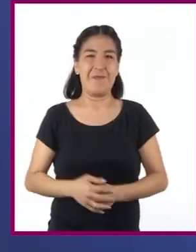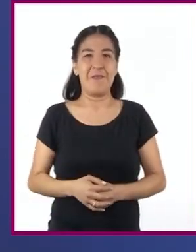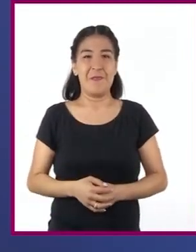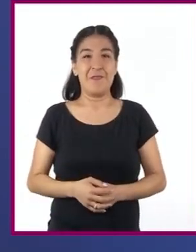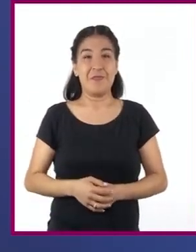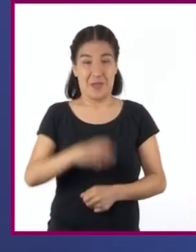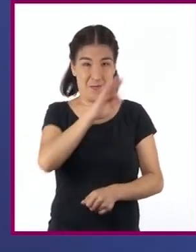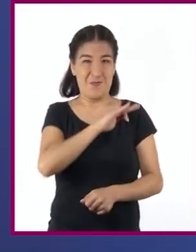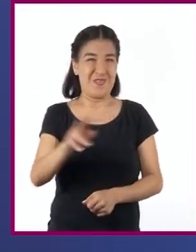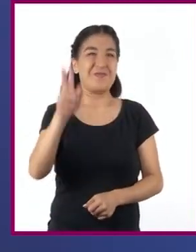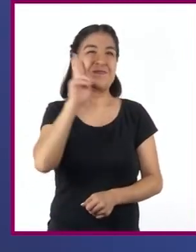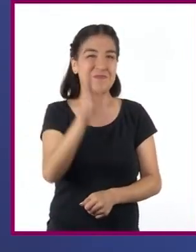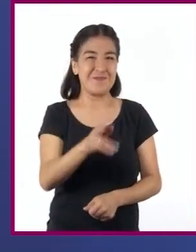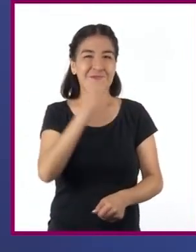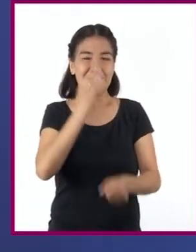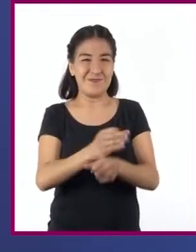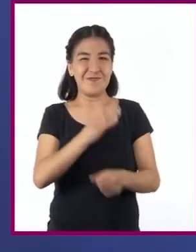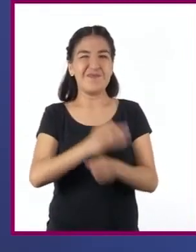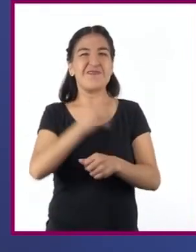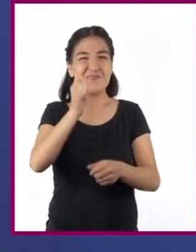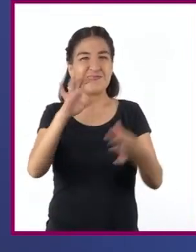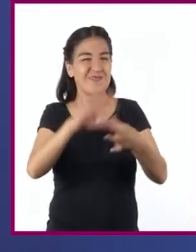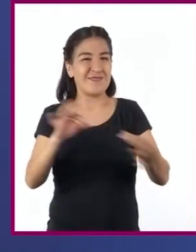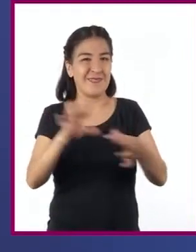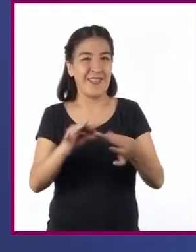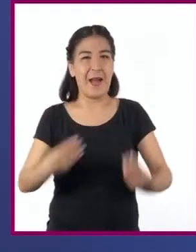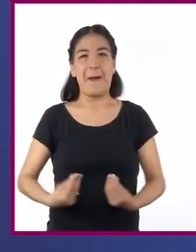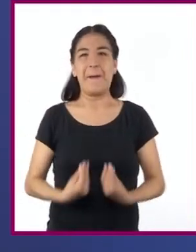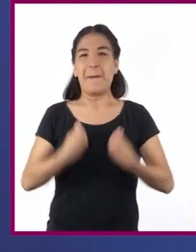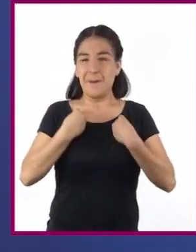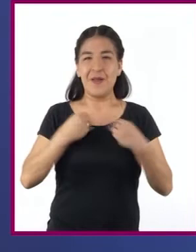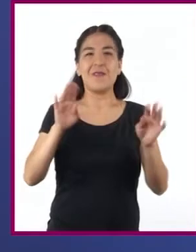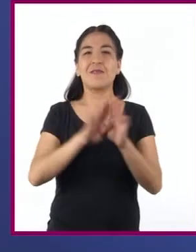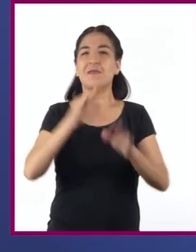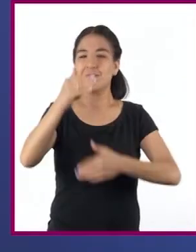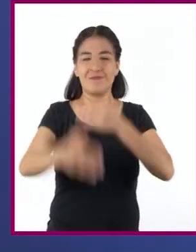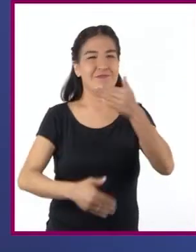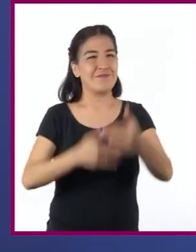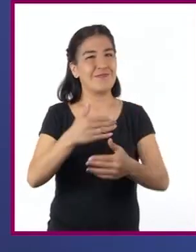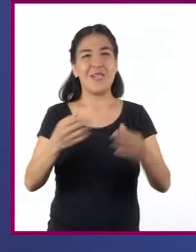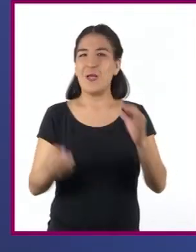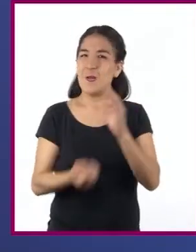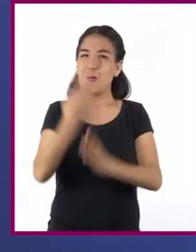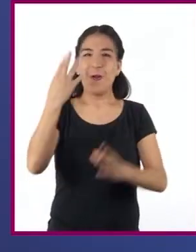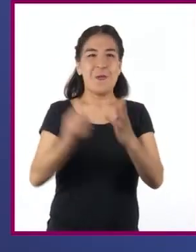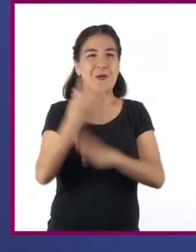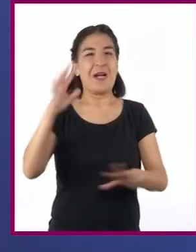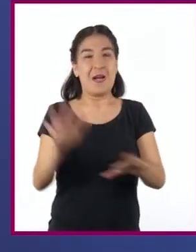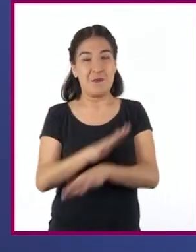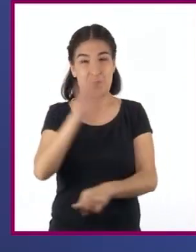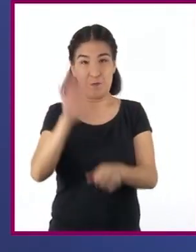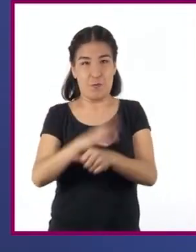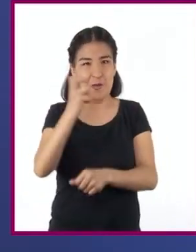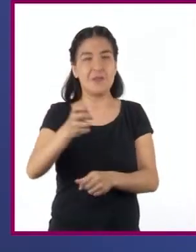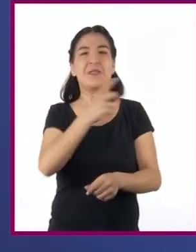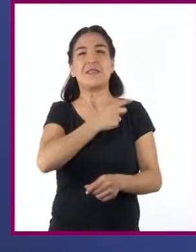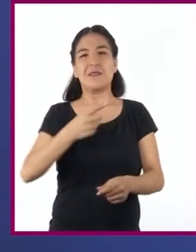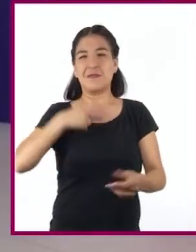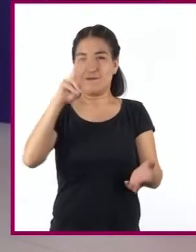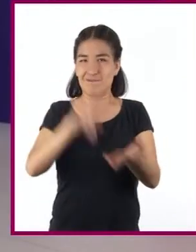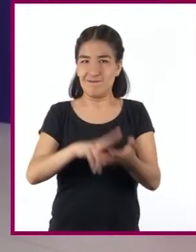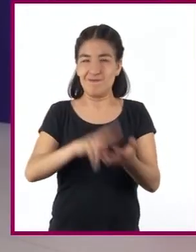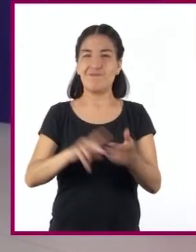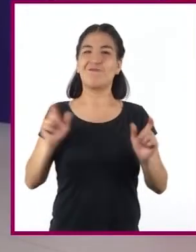Como pueden observar, en la naturaleza la vida siempre busca abrirse paso. Por eso debemos valorarla y